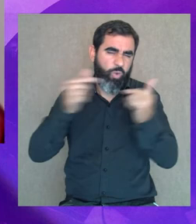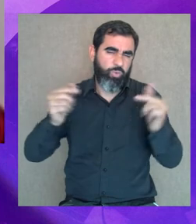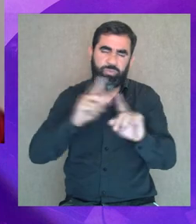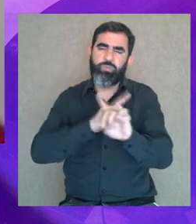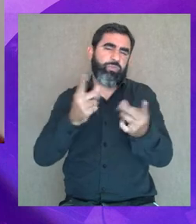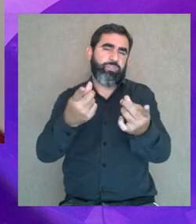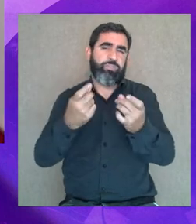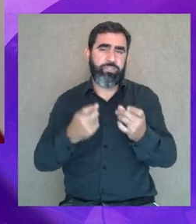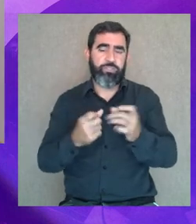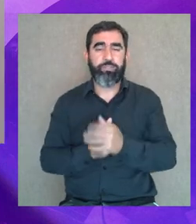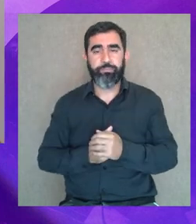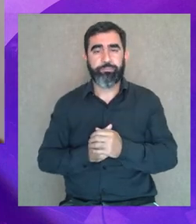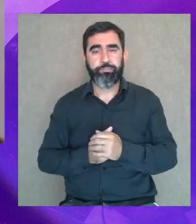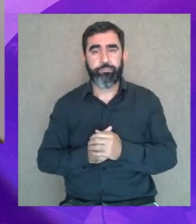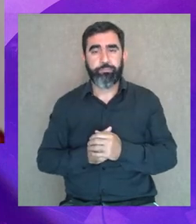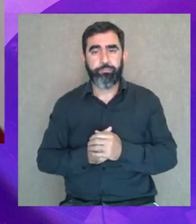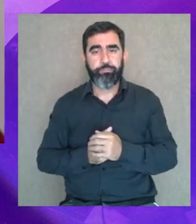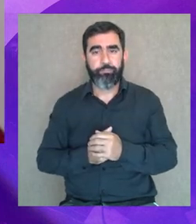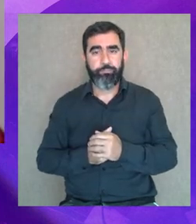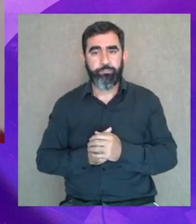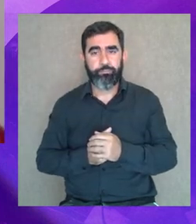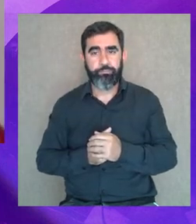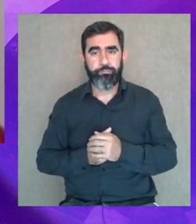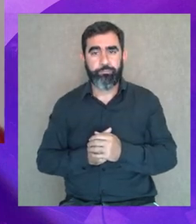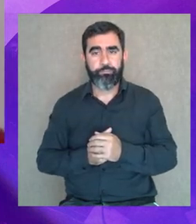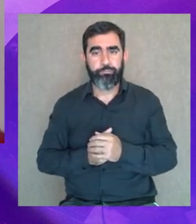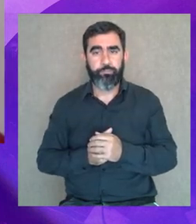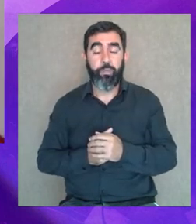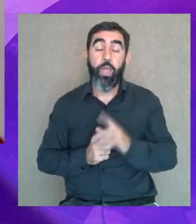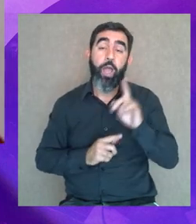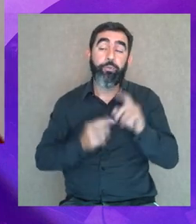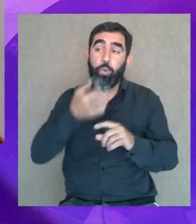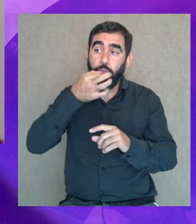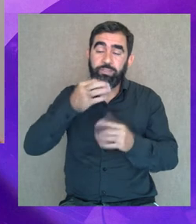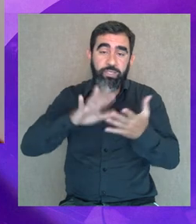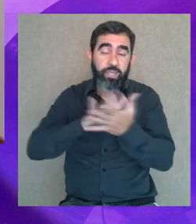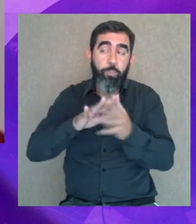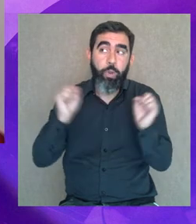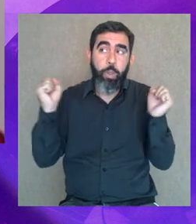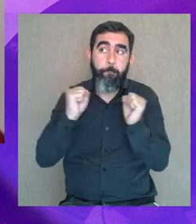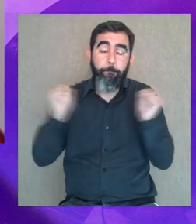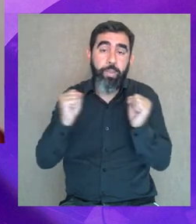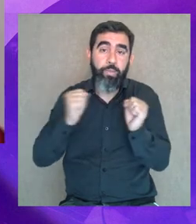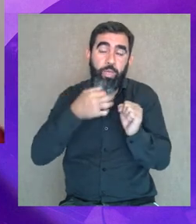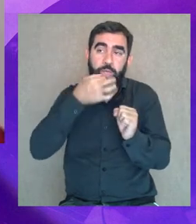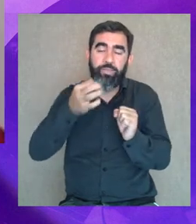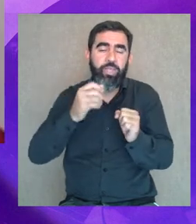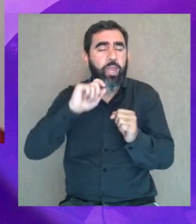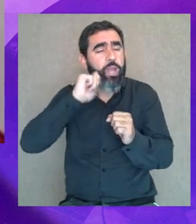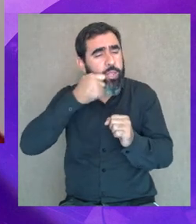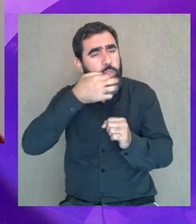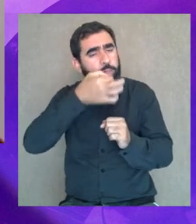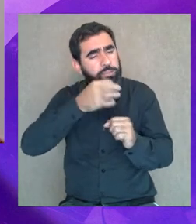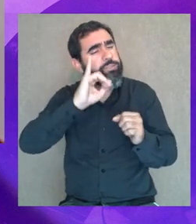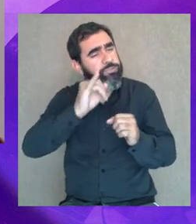porque no nos apriete en una cosa que no decimos nada por el miedo entonces darle al otro una cosa linda es linda